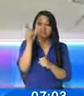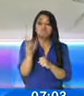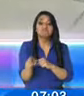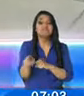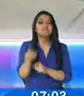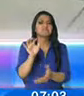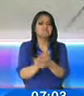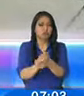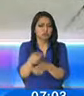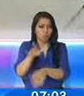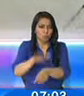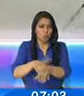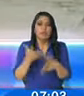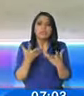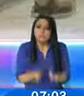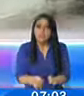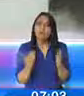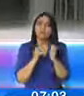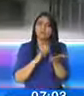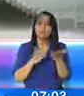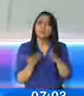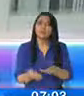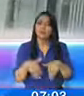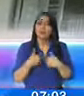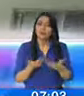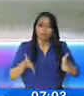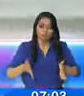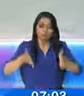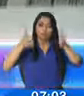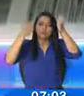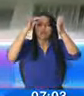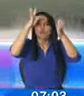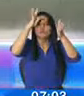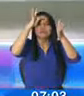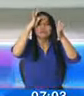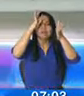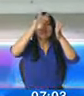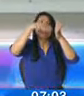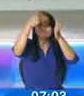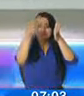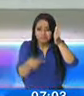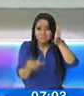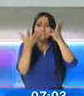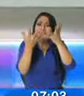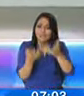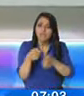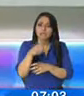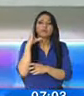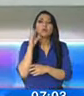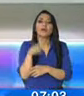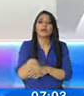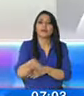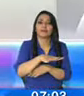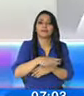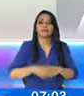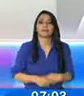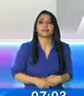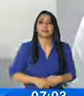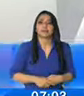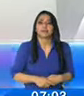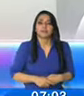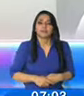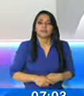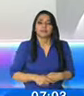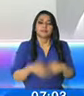crimen intentó quitarse la vida lanzándose desde el cuarto piso del hospital Vicente coral moscoso de la capital azuaya superando un poco la